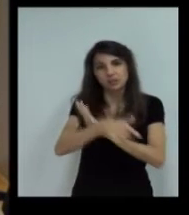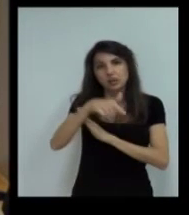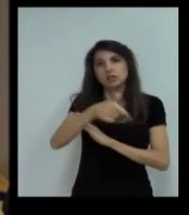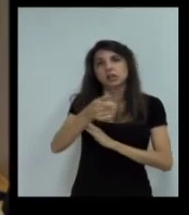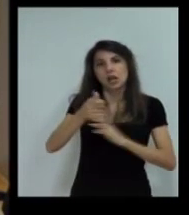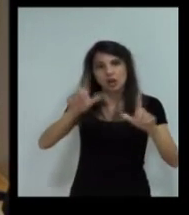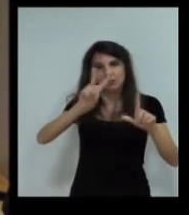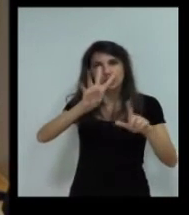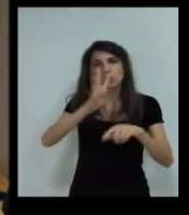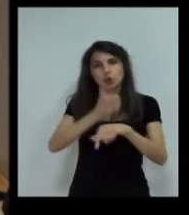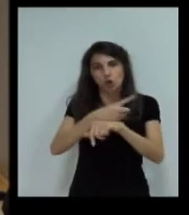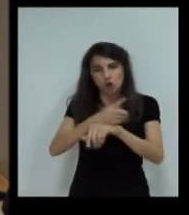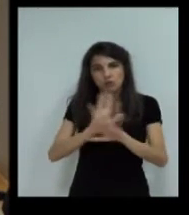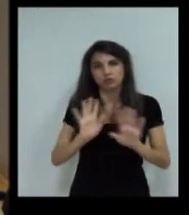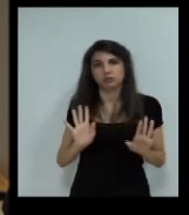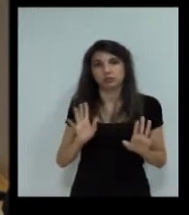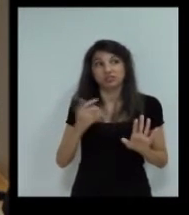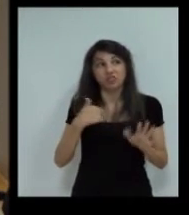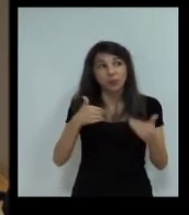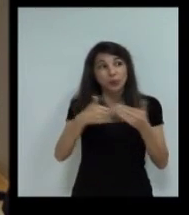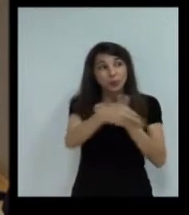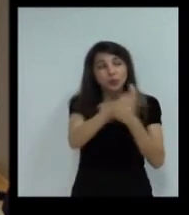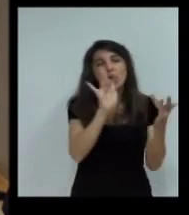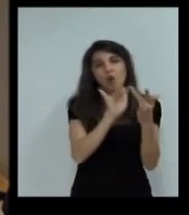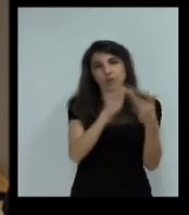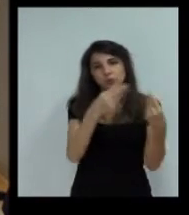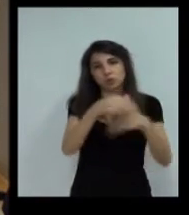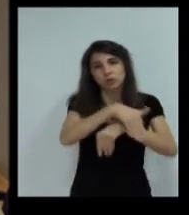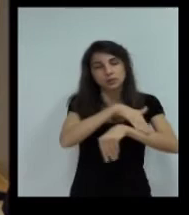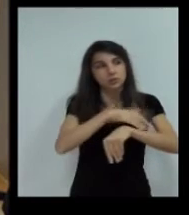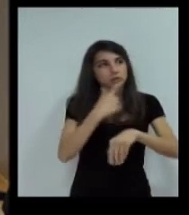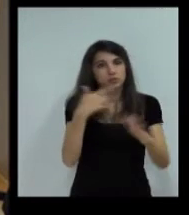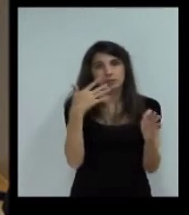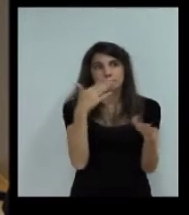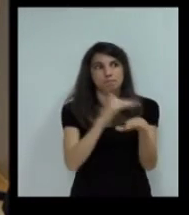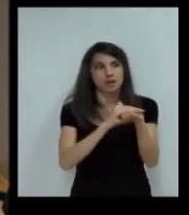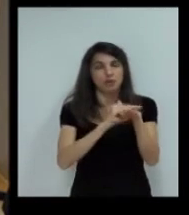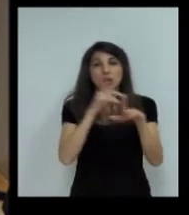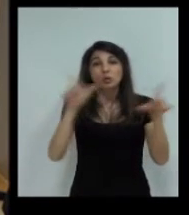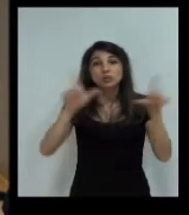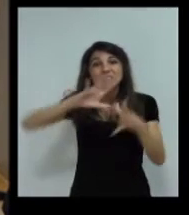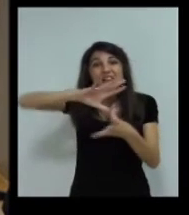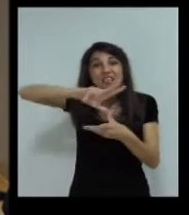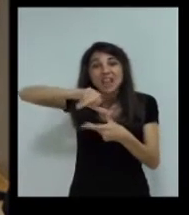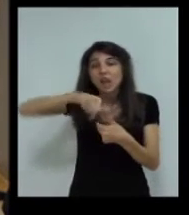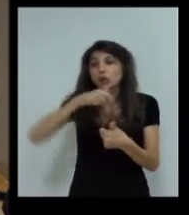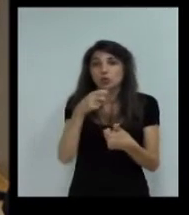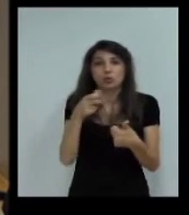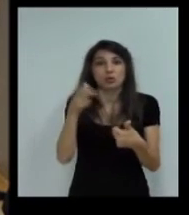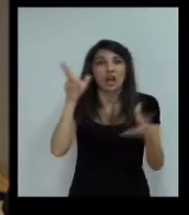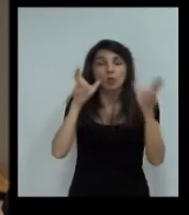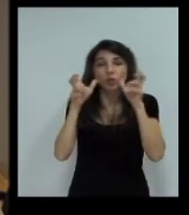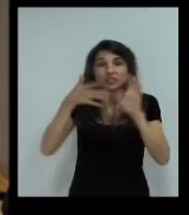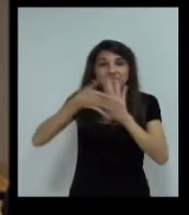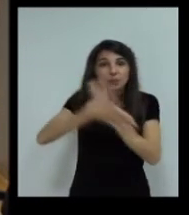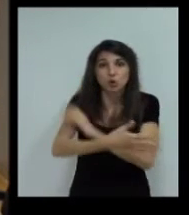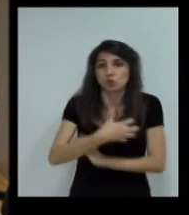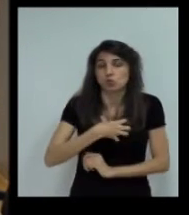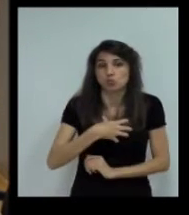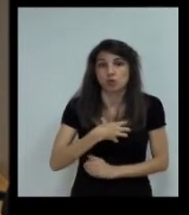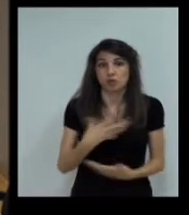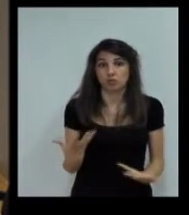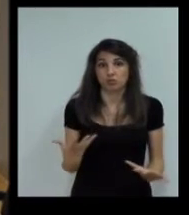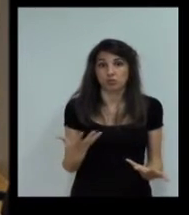Pues ya hablaremos con el Ministerio y ya diremos, mire, es que no puedo audiodescribir un telediario. Y esto es un telediario tras otro. Las leyes yo creo que hay